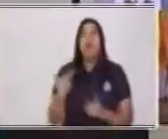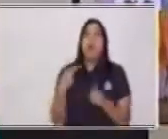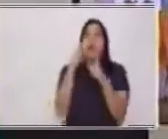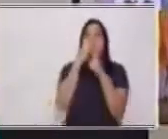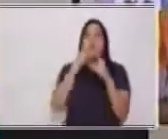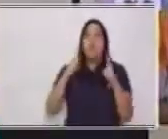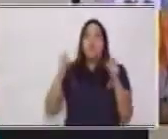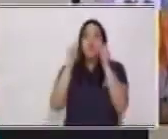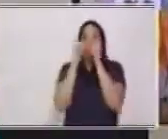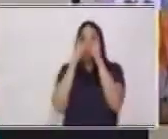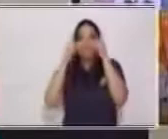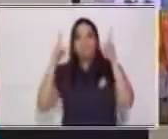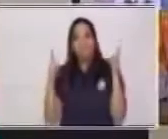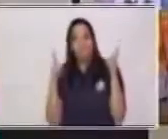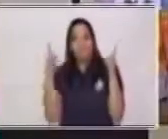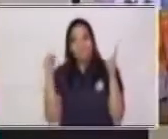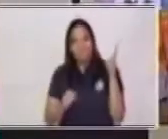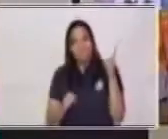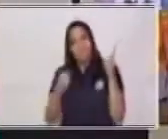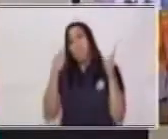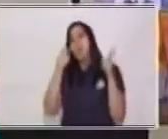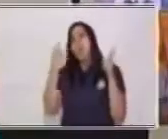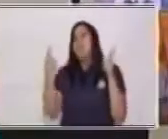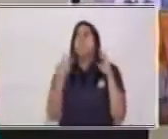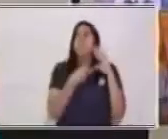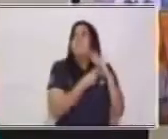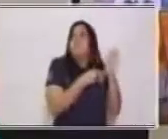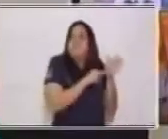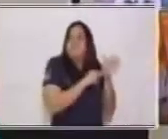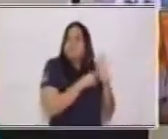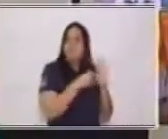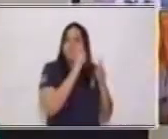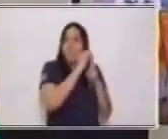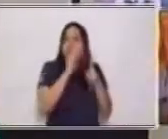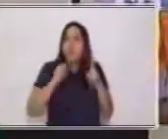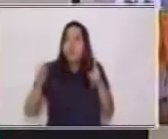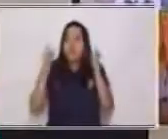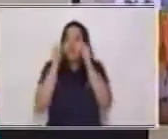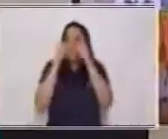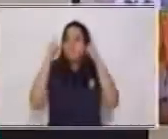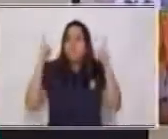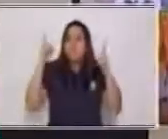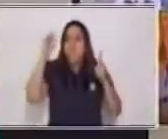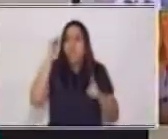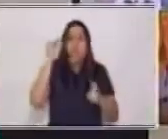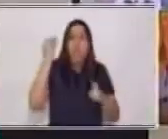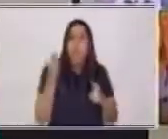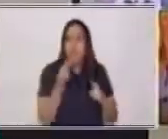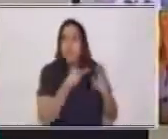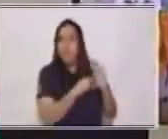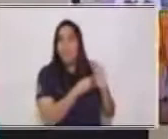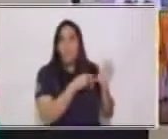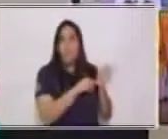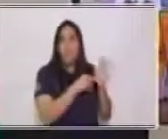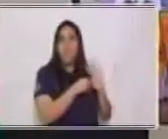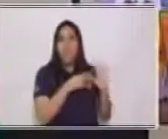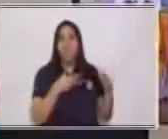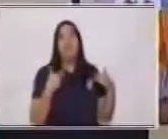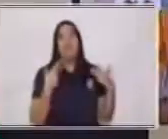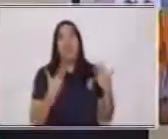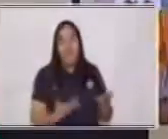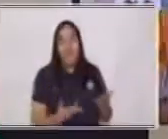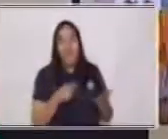oración exclamativa. Estas oraciones se llaman oraciones exclamativas porque nos